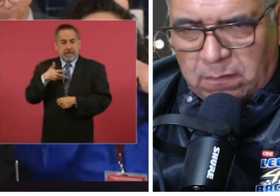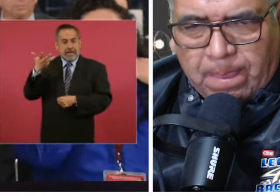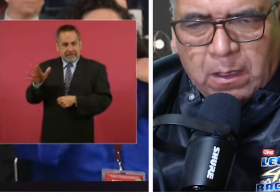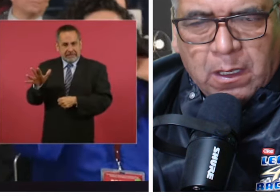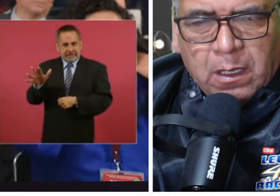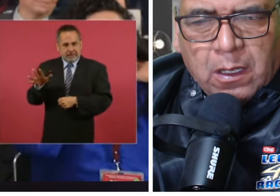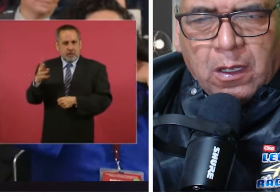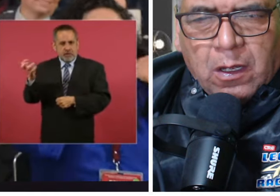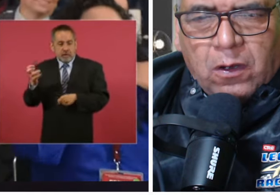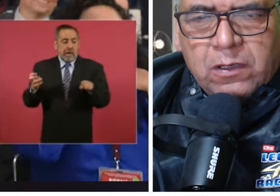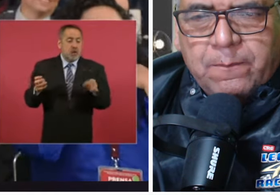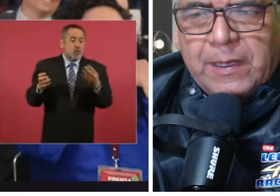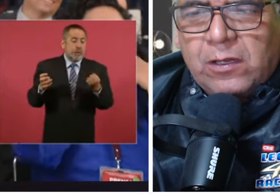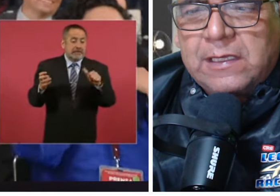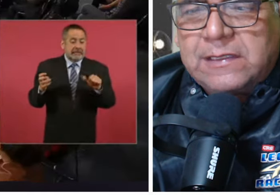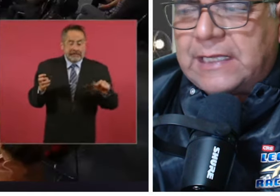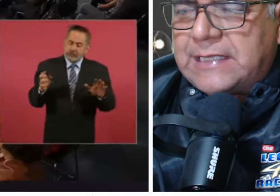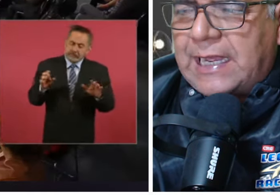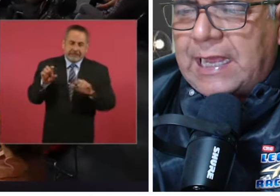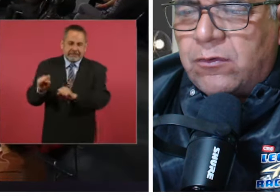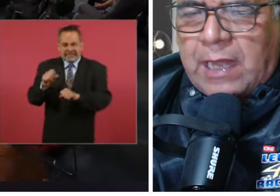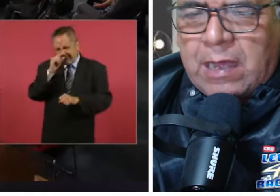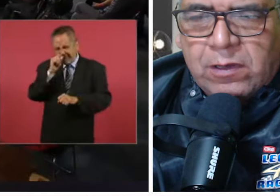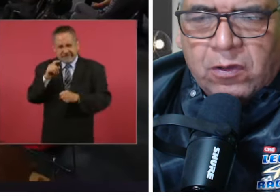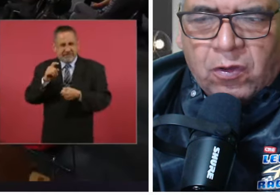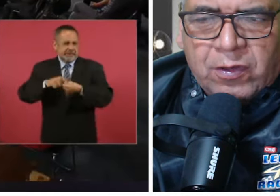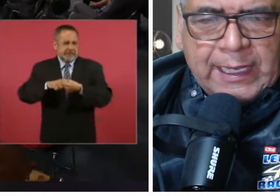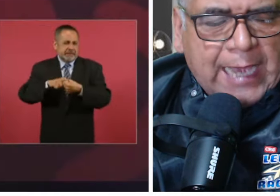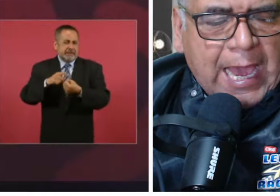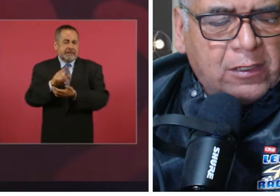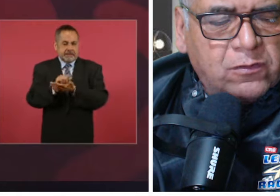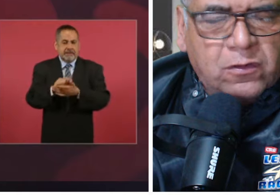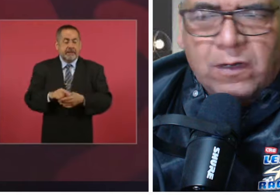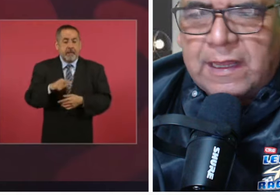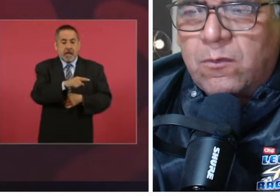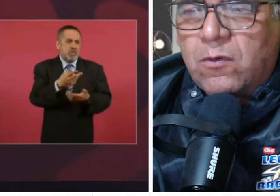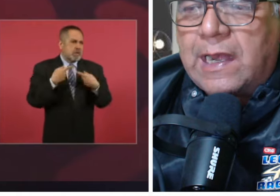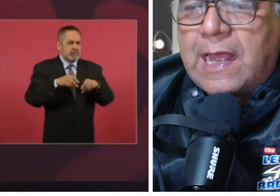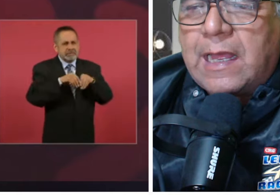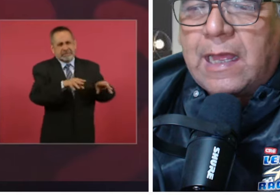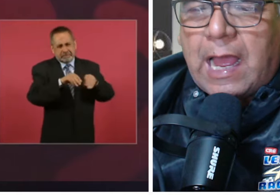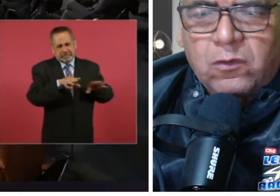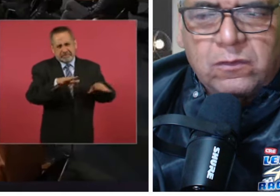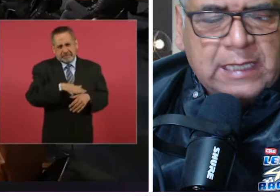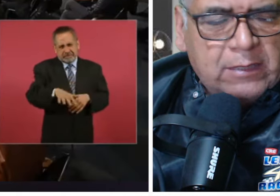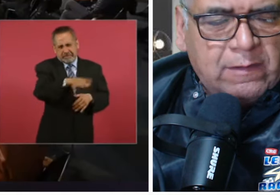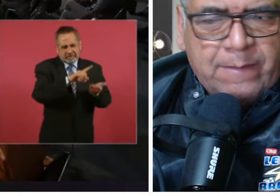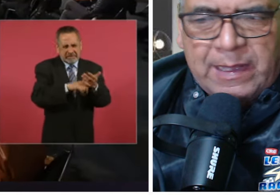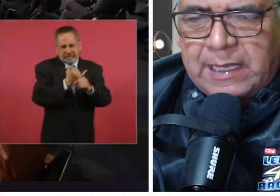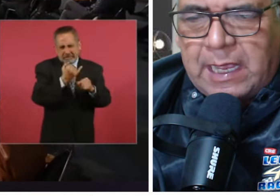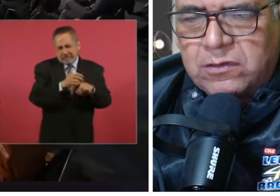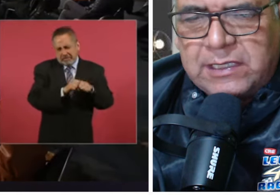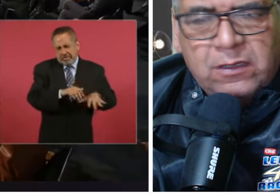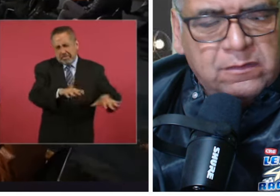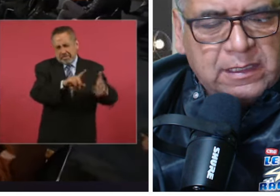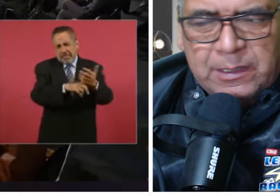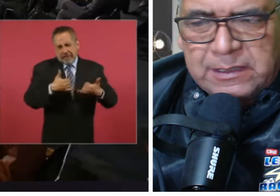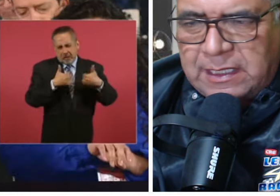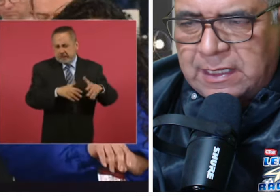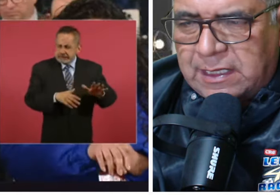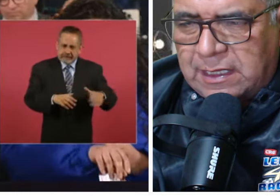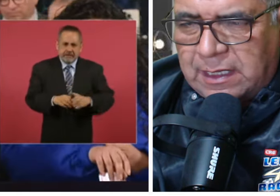2024. Hoy un periodista saca un audio donde Carlos Loret de Mola acusa nuevamente a los hijos